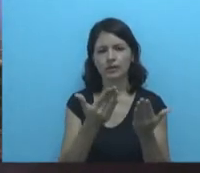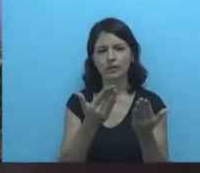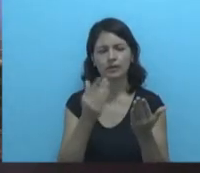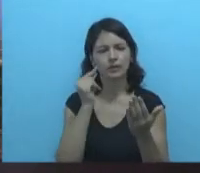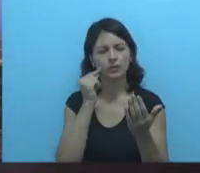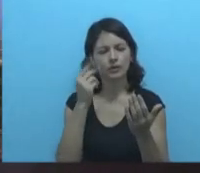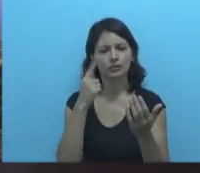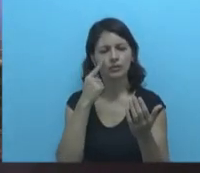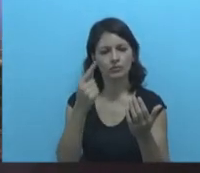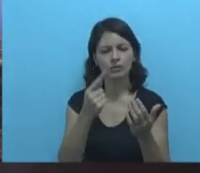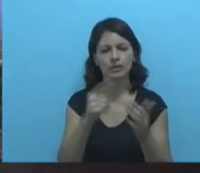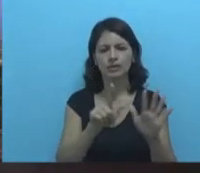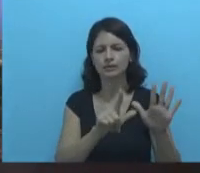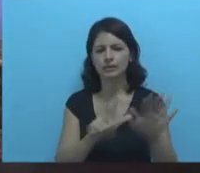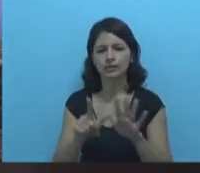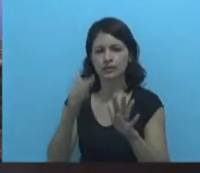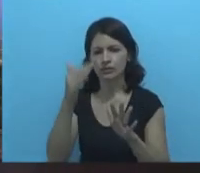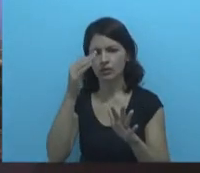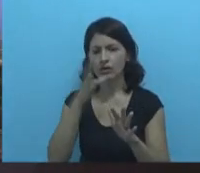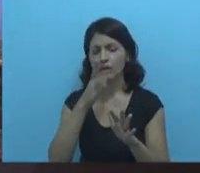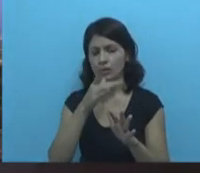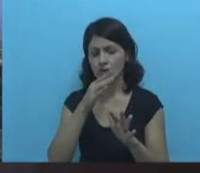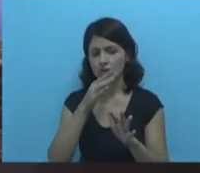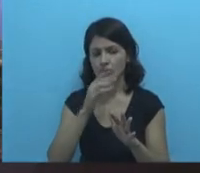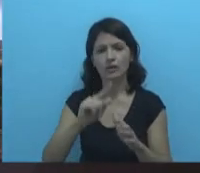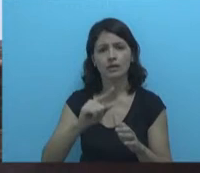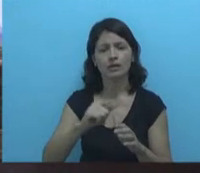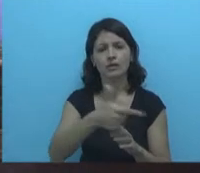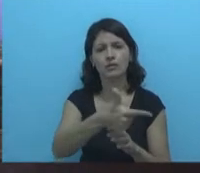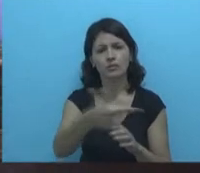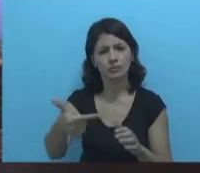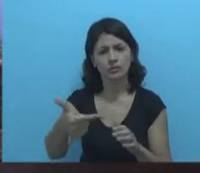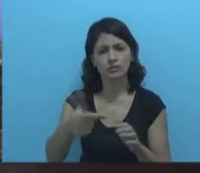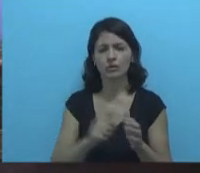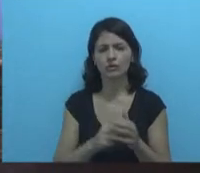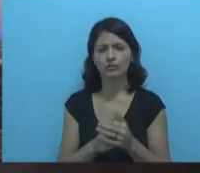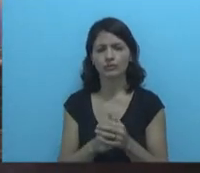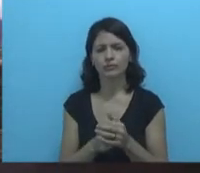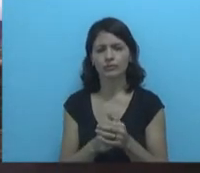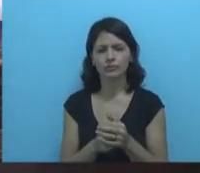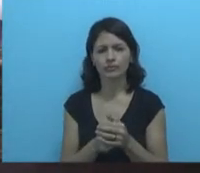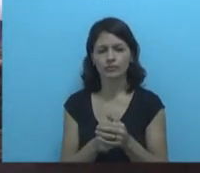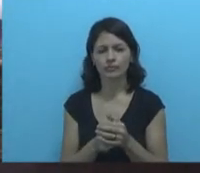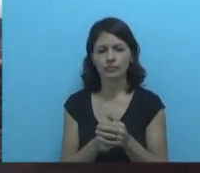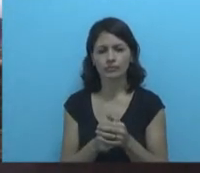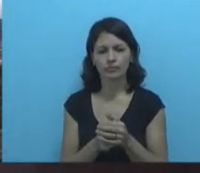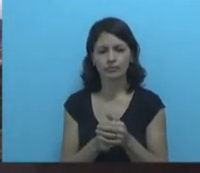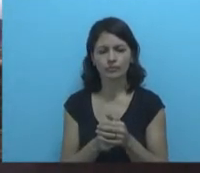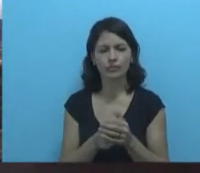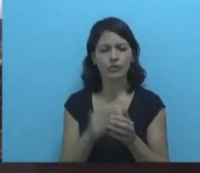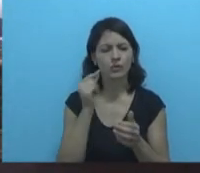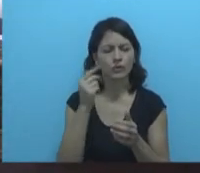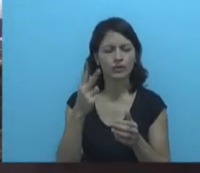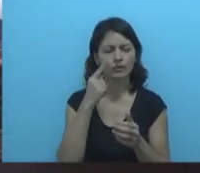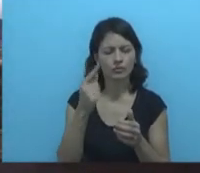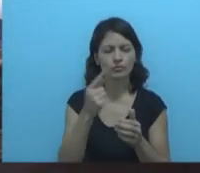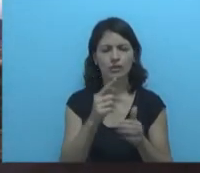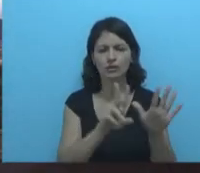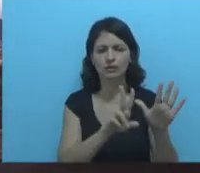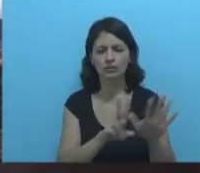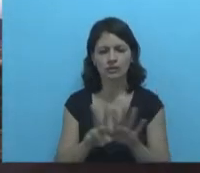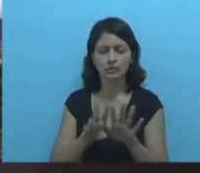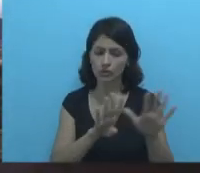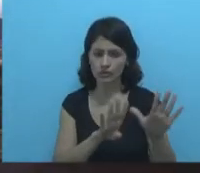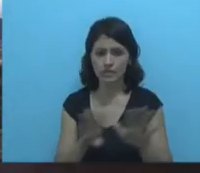Expediente 42714, diputada Florito, preferencia para una sesión. Expediente